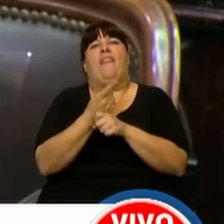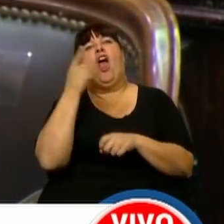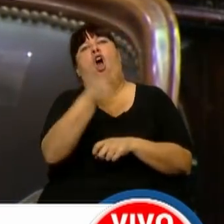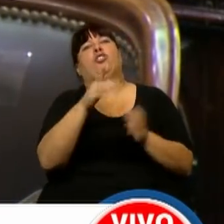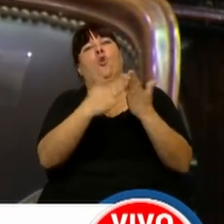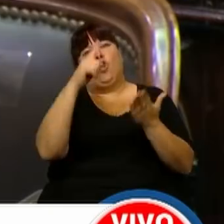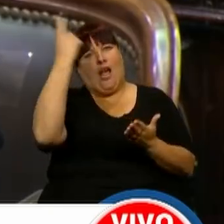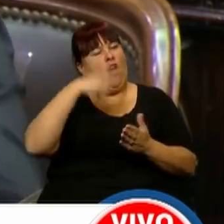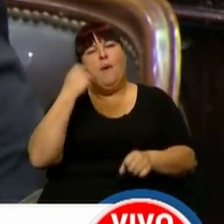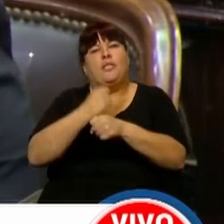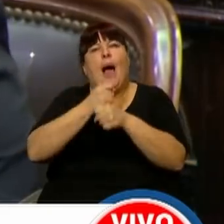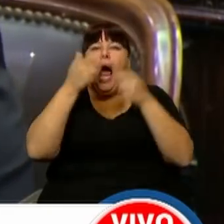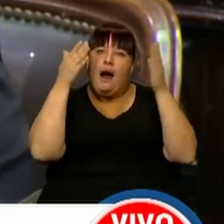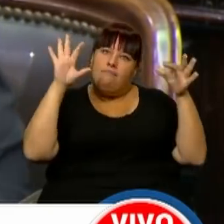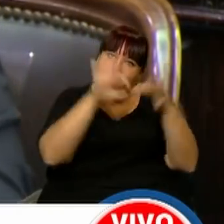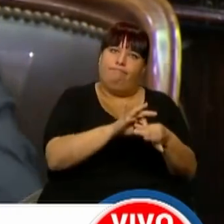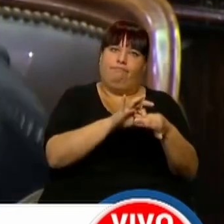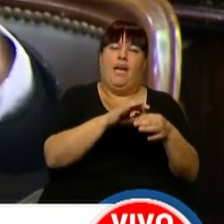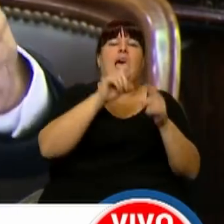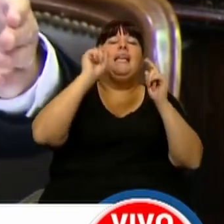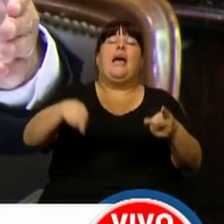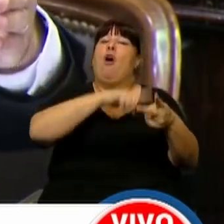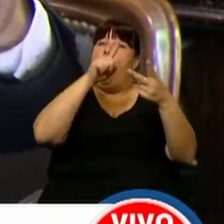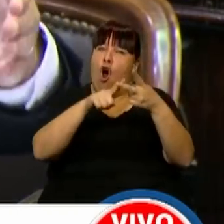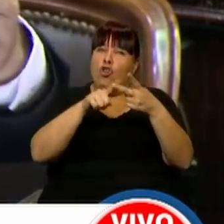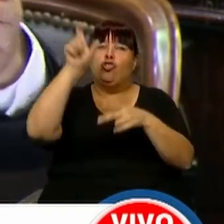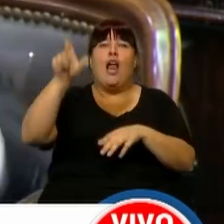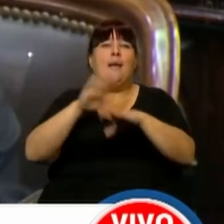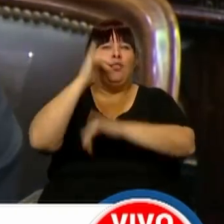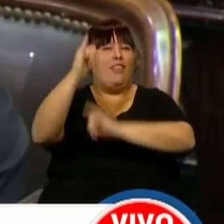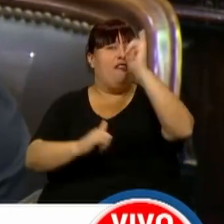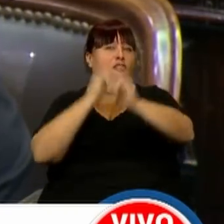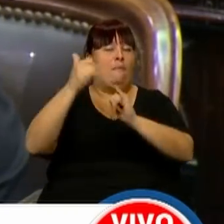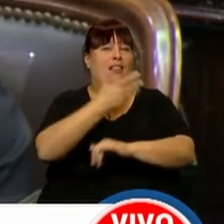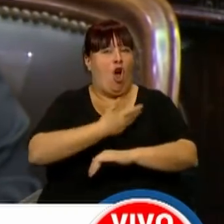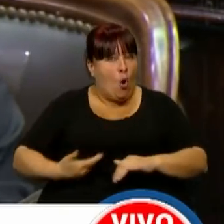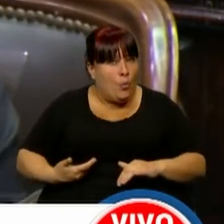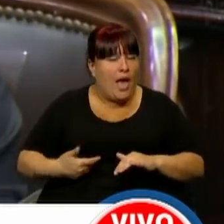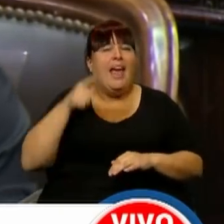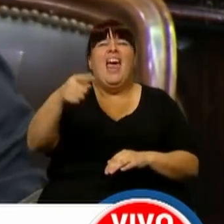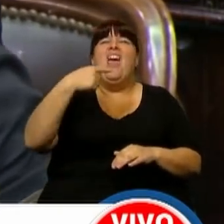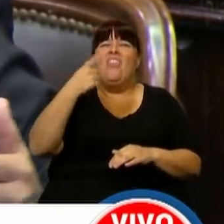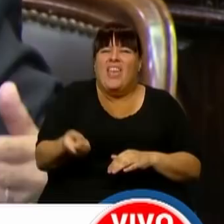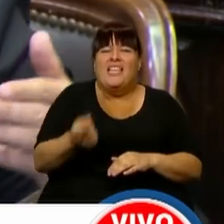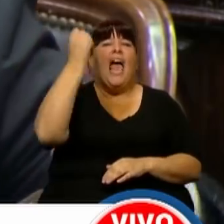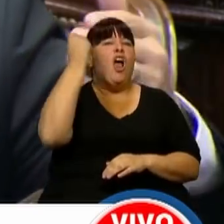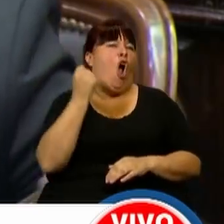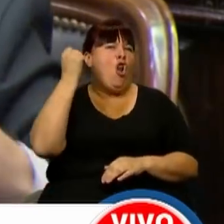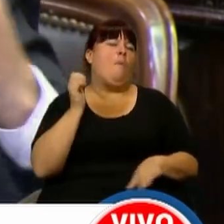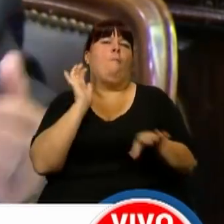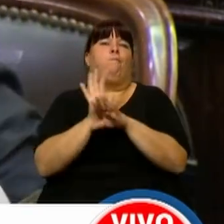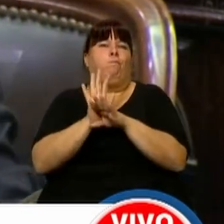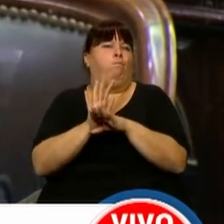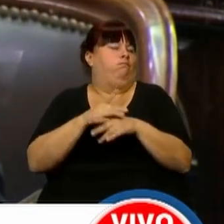contra de la Constitución. Pero segundo, porque está el miembro informante del oficialismo diciéndonos que la economía